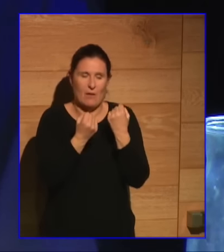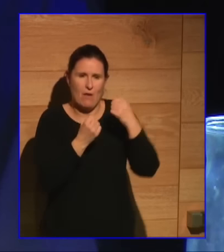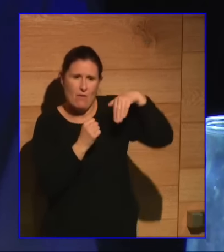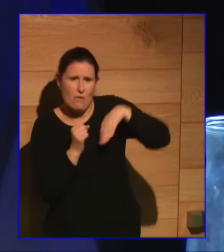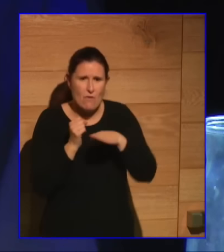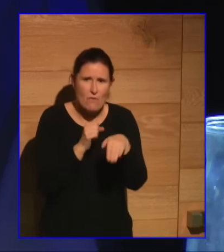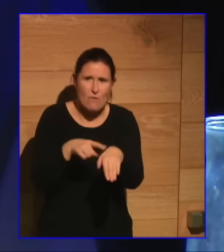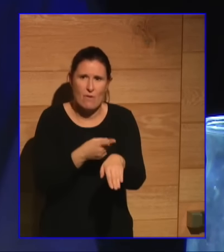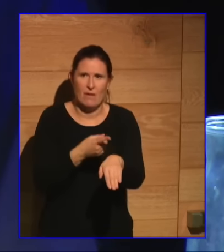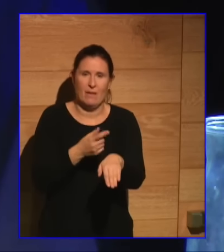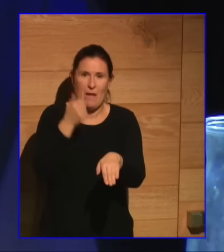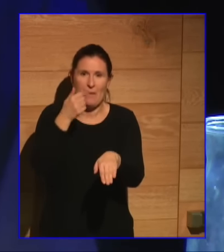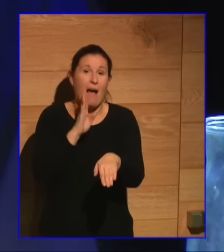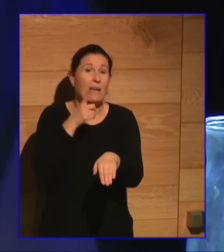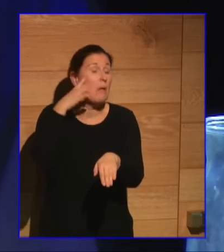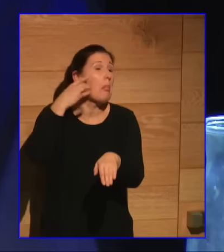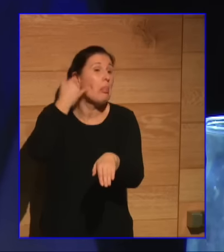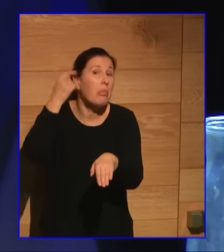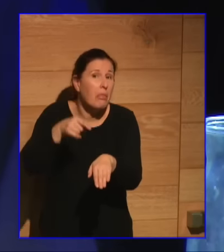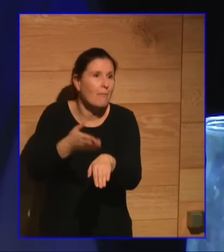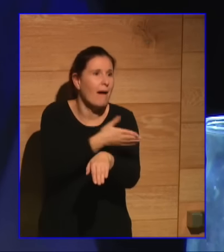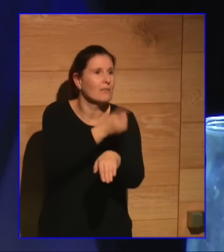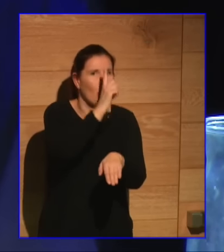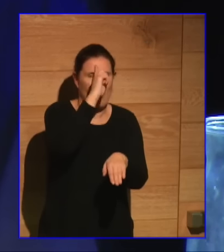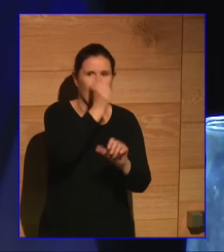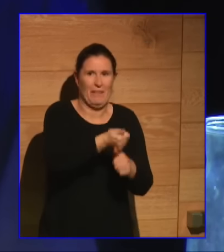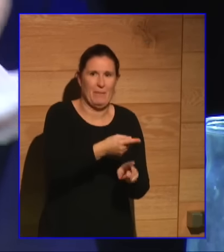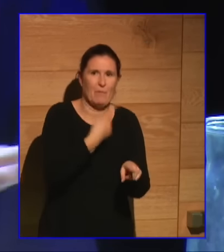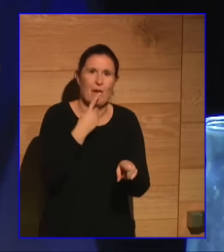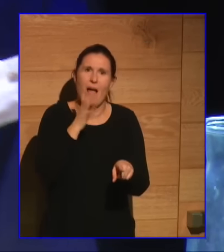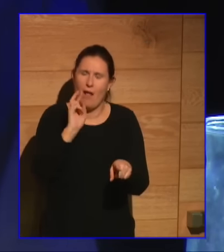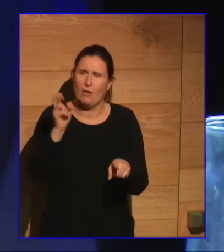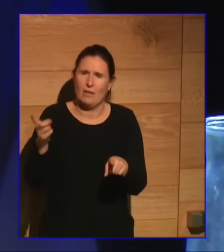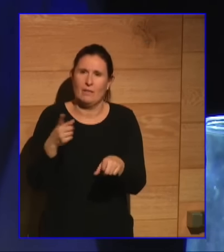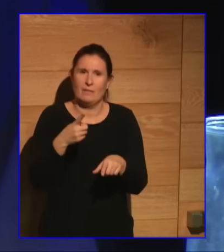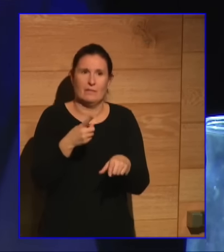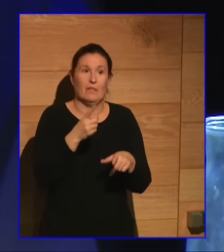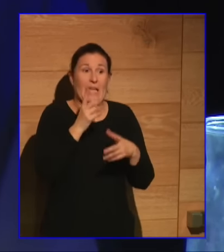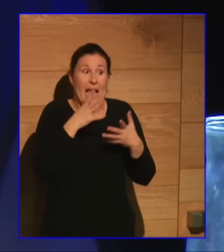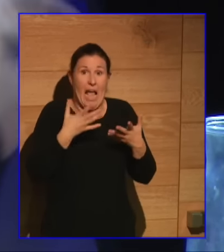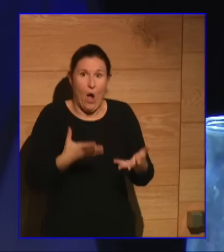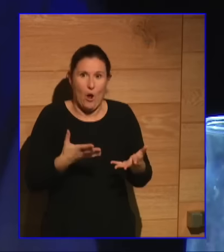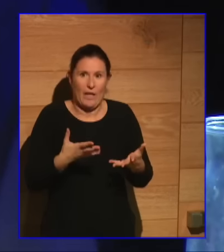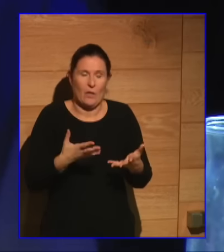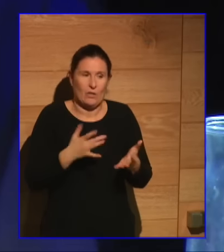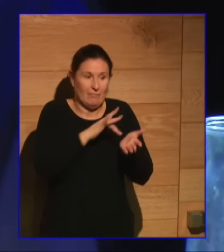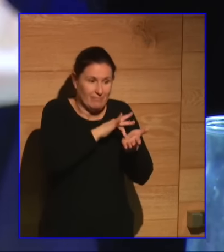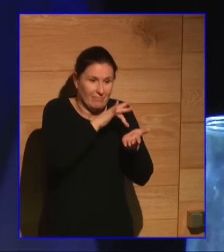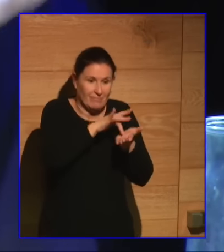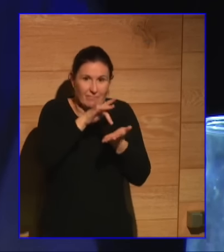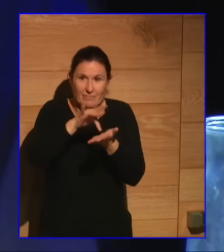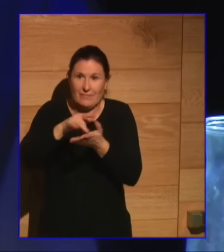como más todavía de las que eres tú mismo capaz de asimilar. Y eso es lo que me está pasando con todo este recorrido que estamos